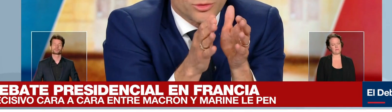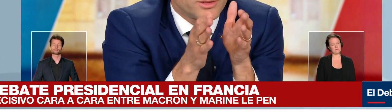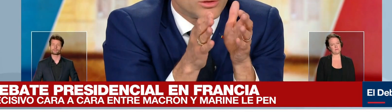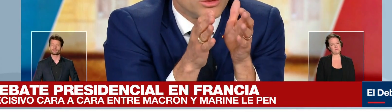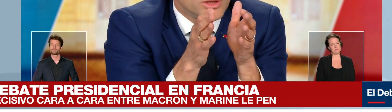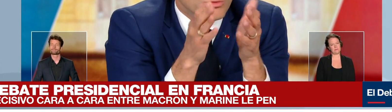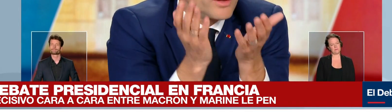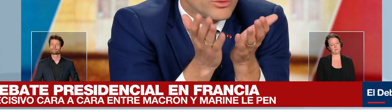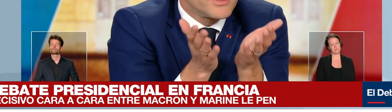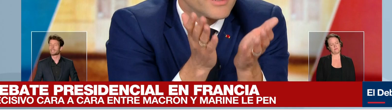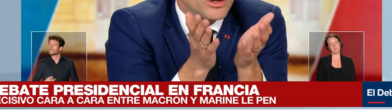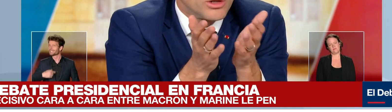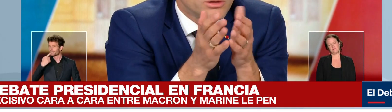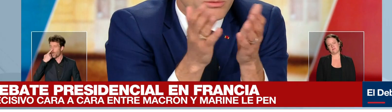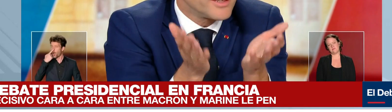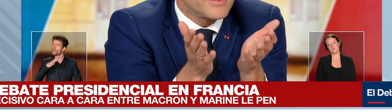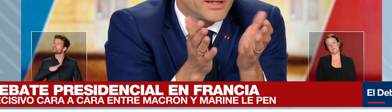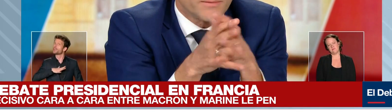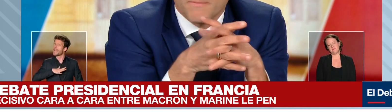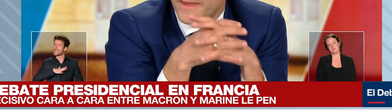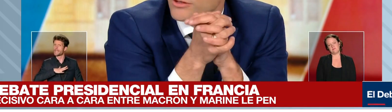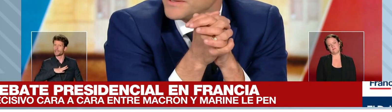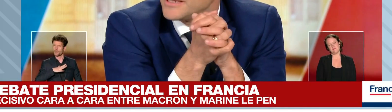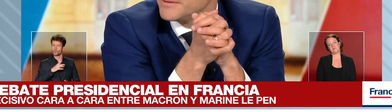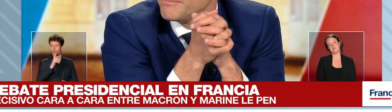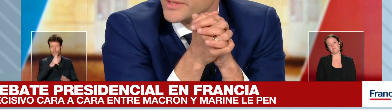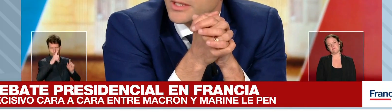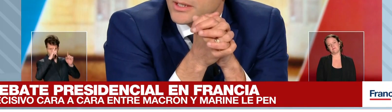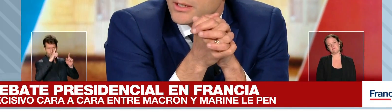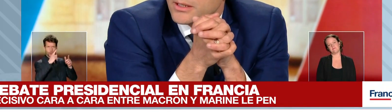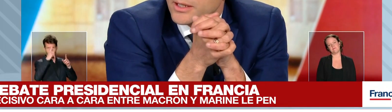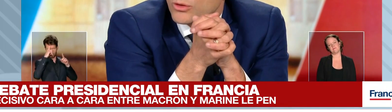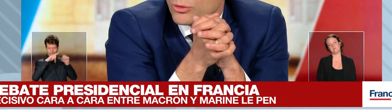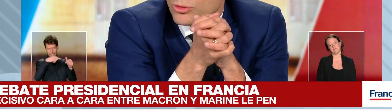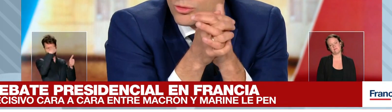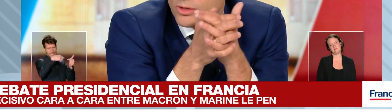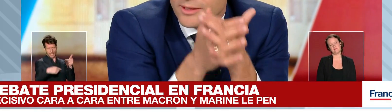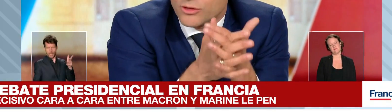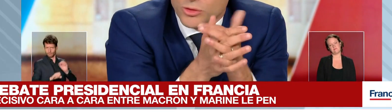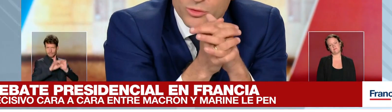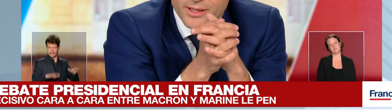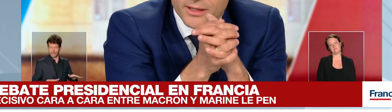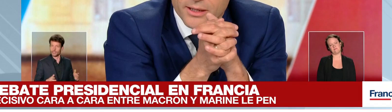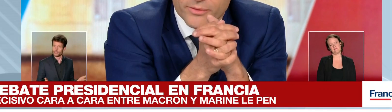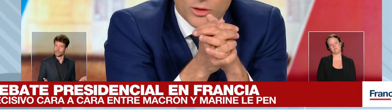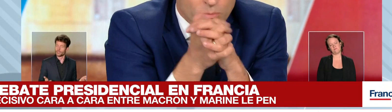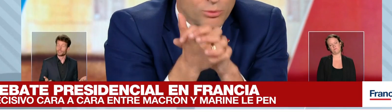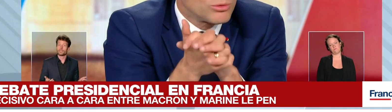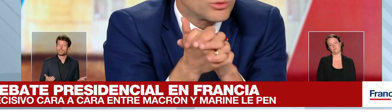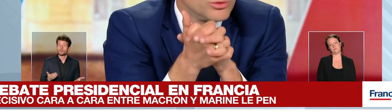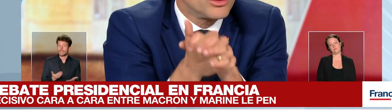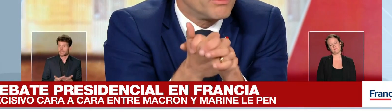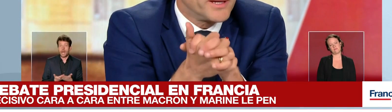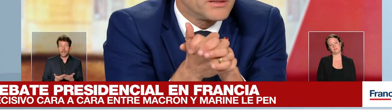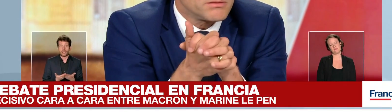ver una cosa, es que tenemos desacuerdos sinceros y respetables. Y esta elección también